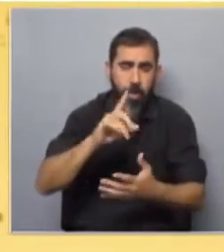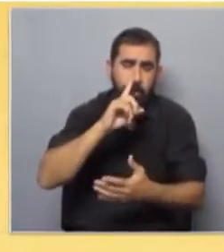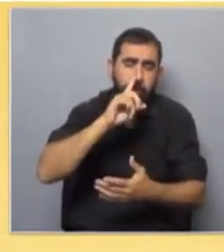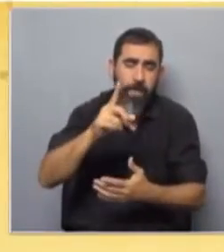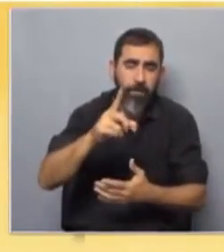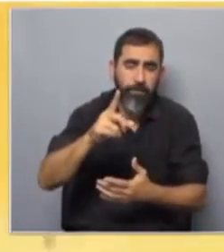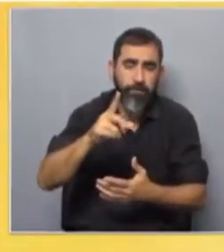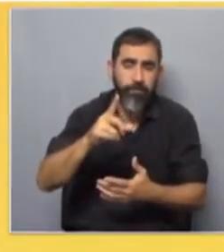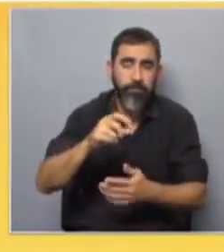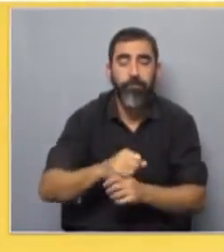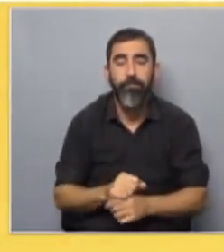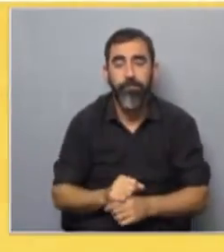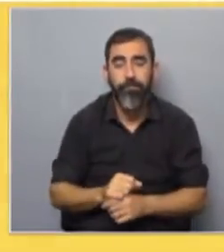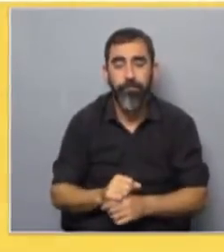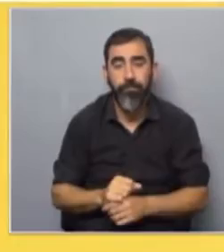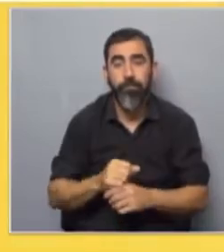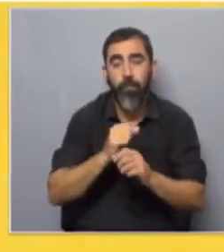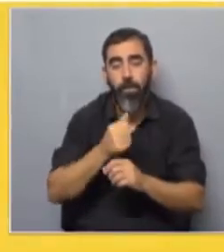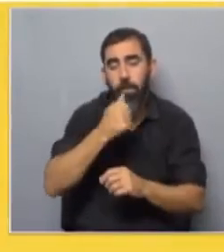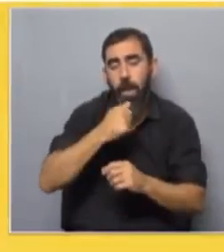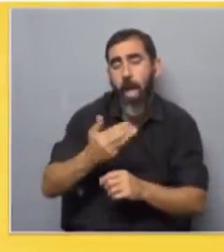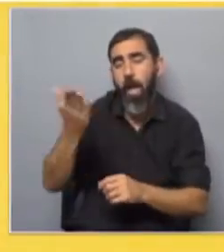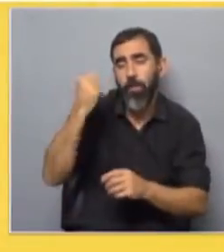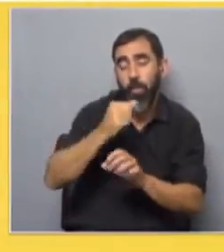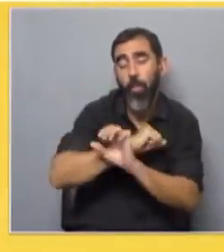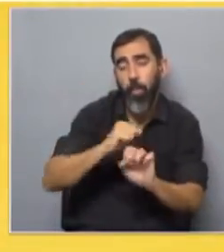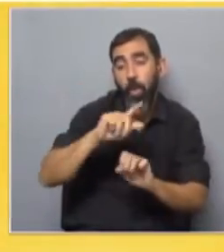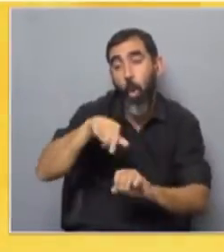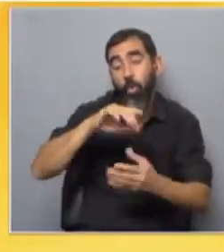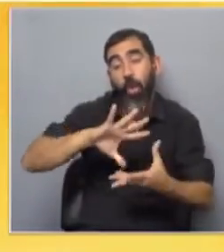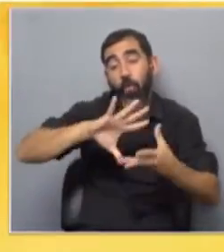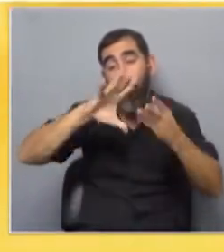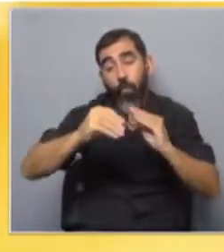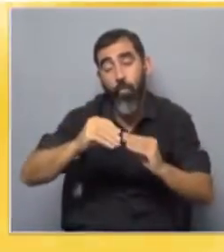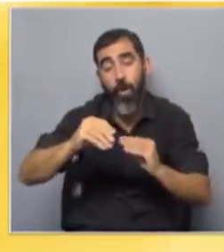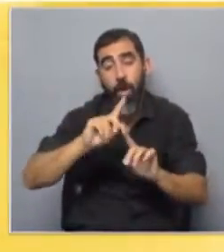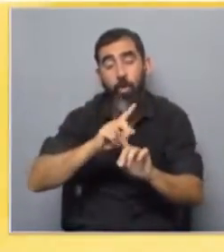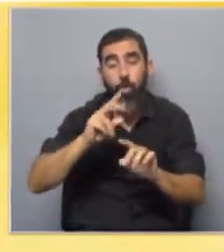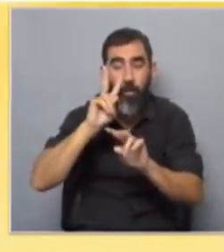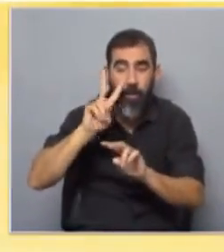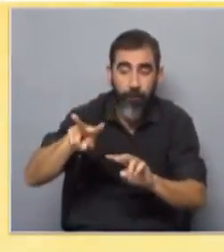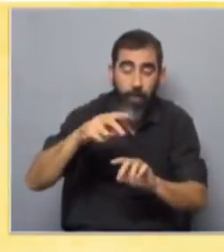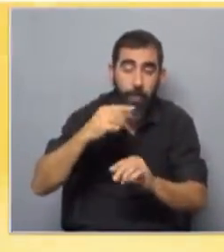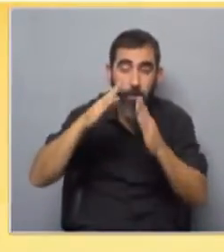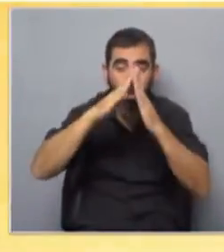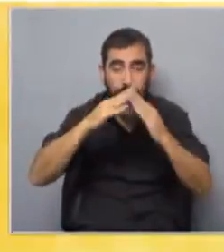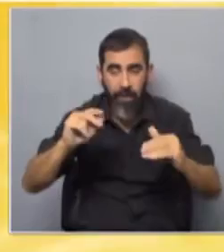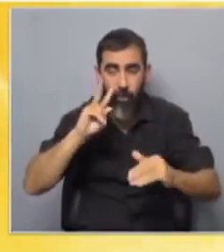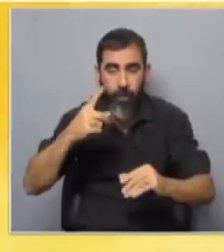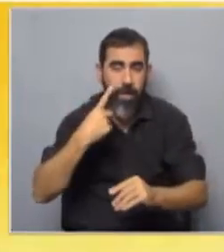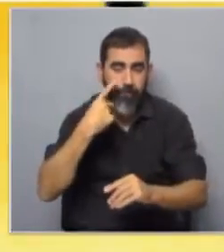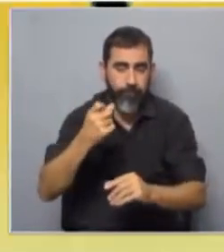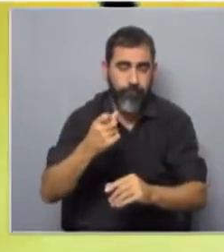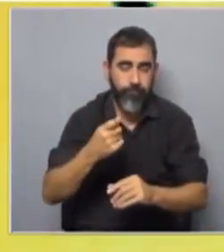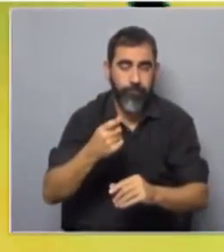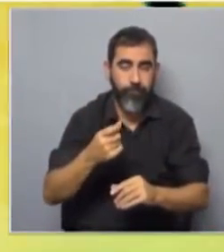Sí. Puede ser que haya más antiguos, puede ser que haya otro tipo de sitios no tan visibles como los cerritos que sean